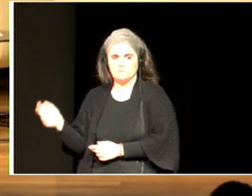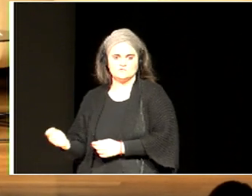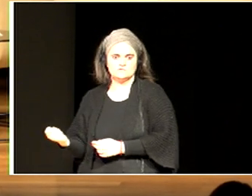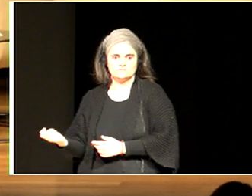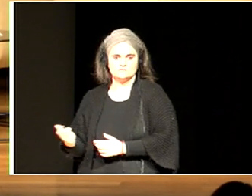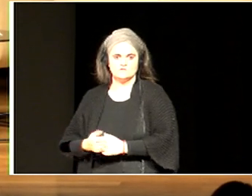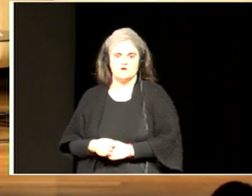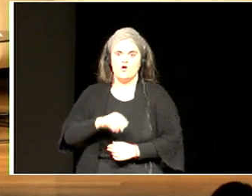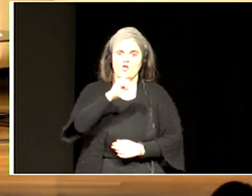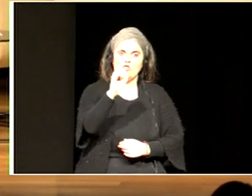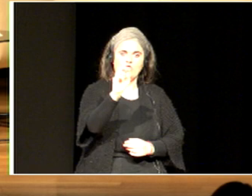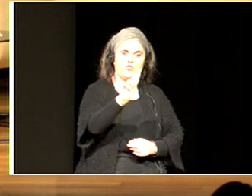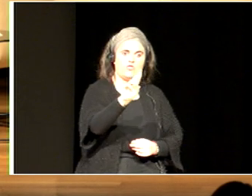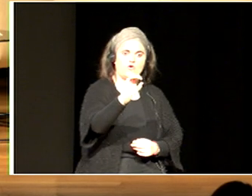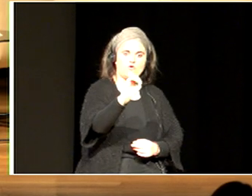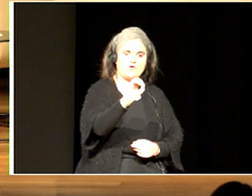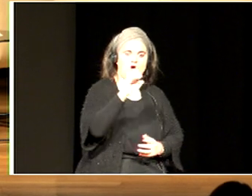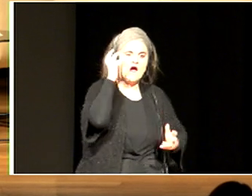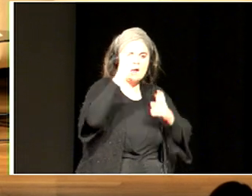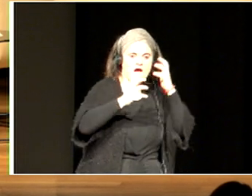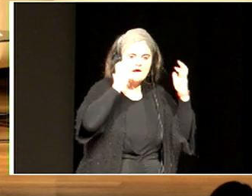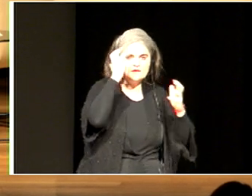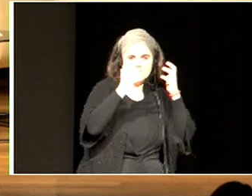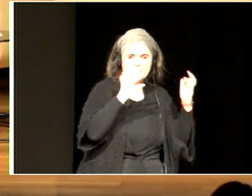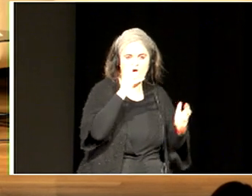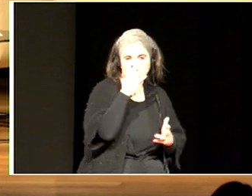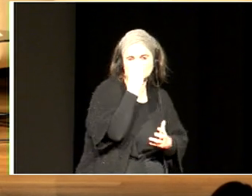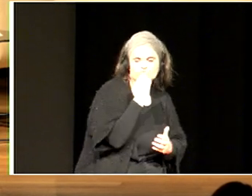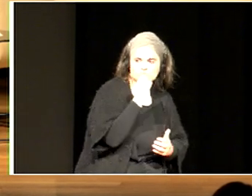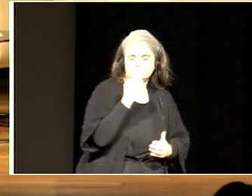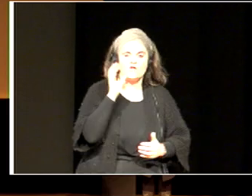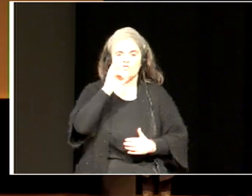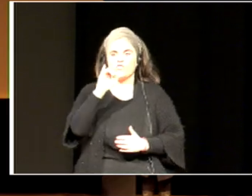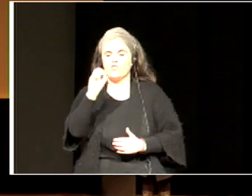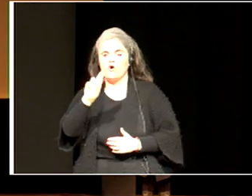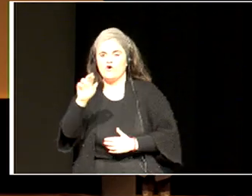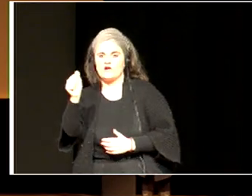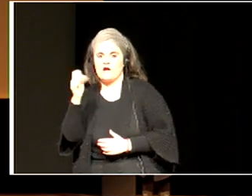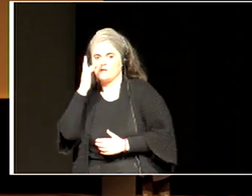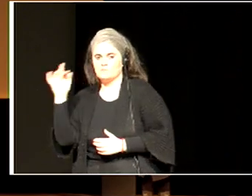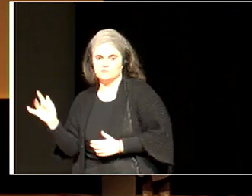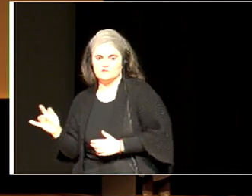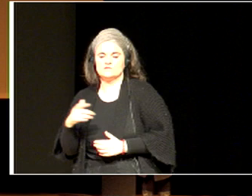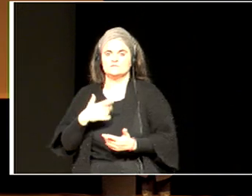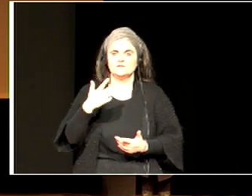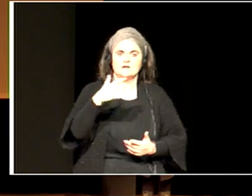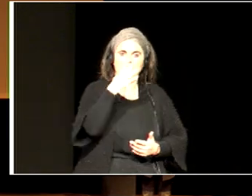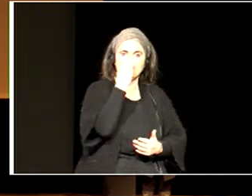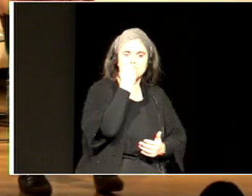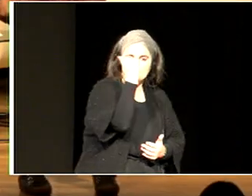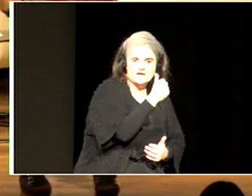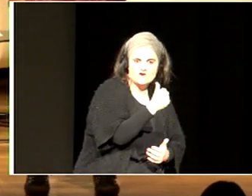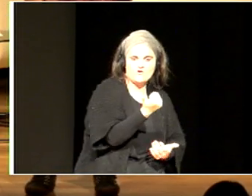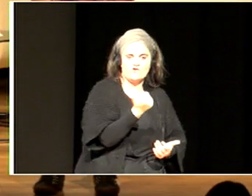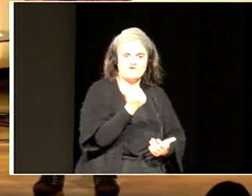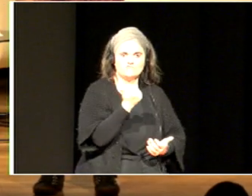astuto zorra prostituta perro animal doméstico fiel al de perra